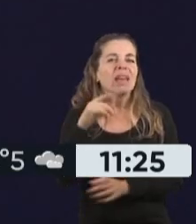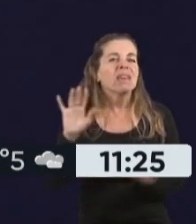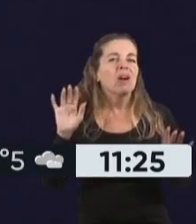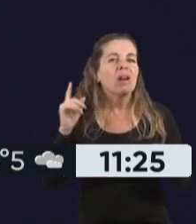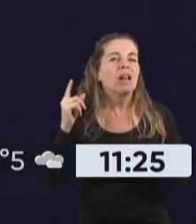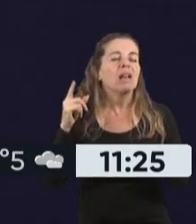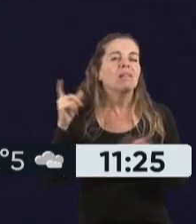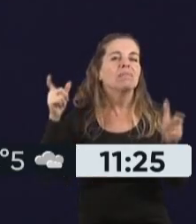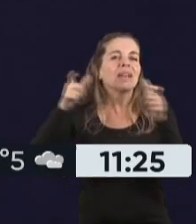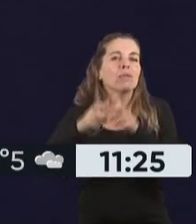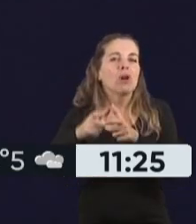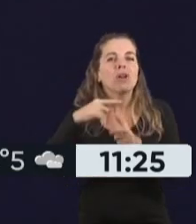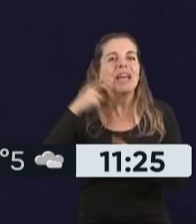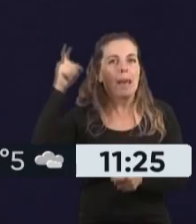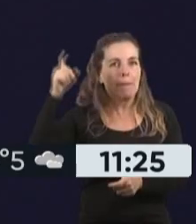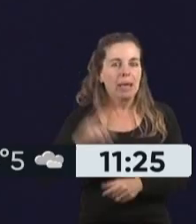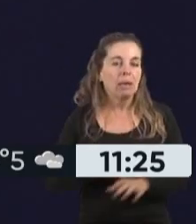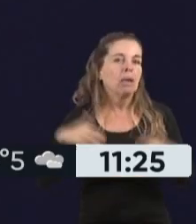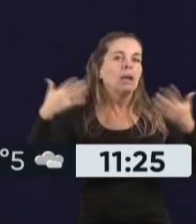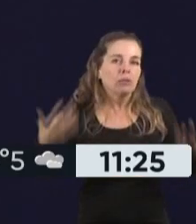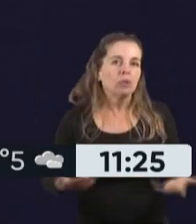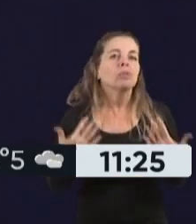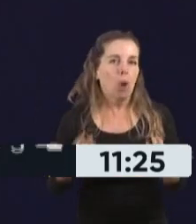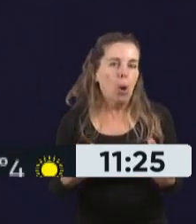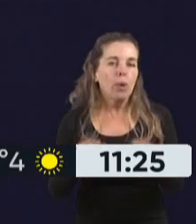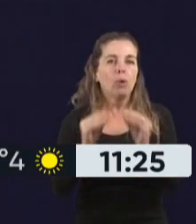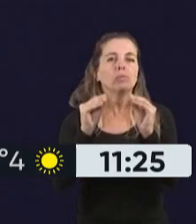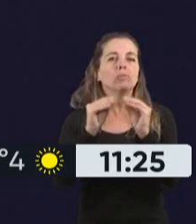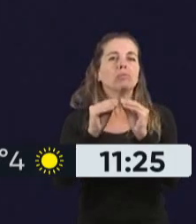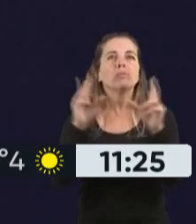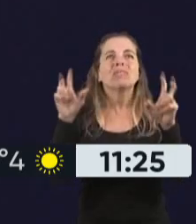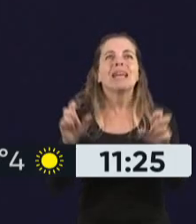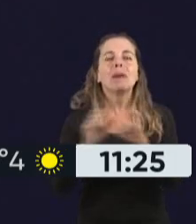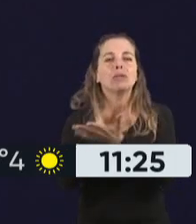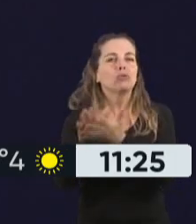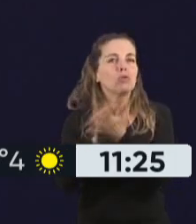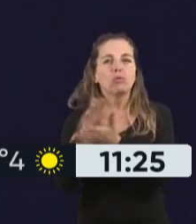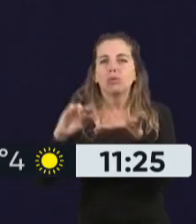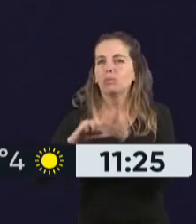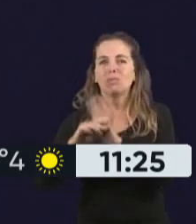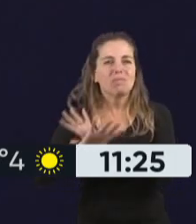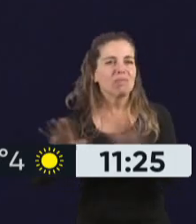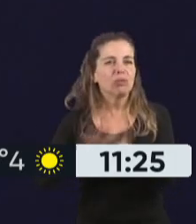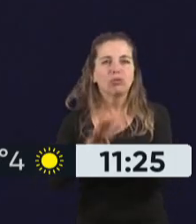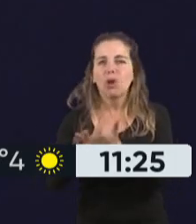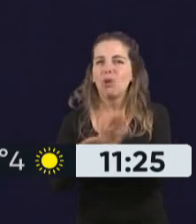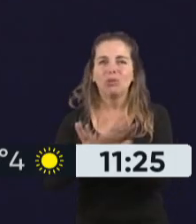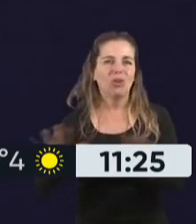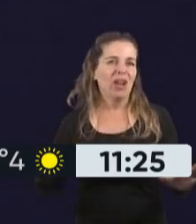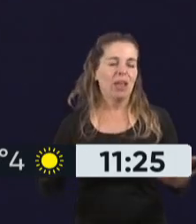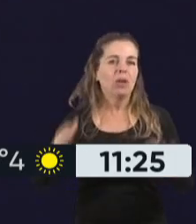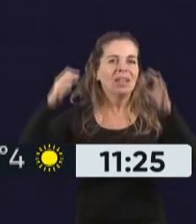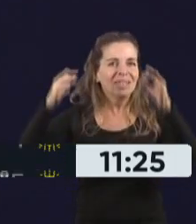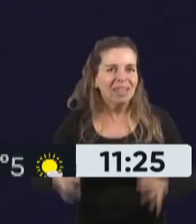evento que tuvo en España en el último viaje. Por lo tanto, por supuesto que es un tema saldado y por supuesto que es un tema donde no van a ponerse de